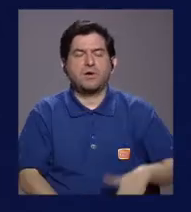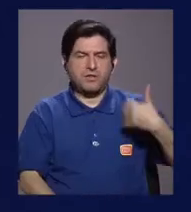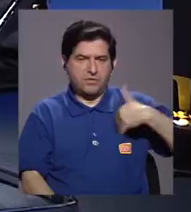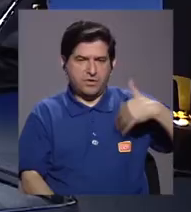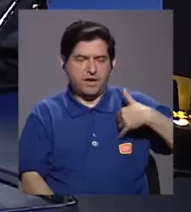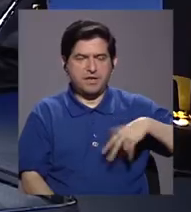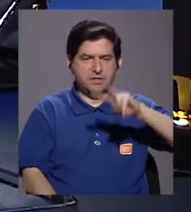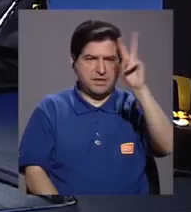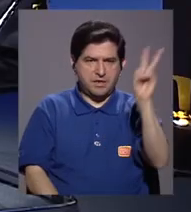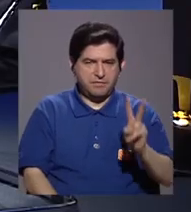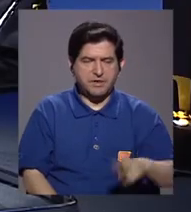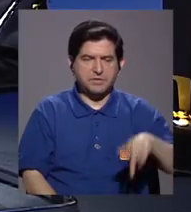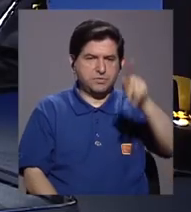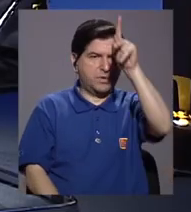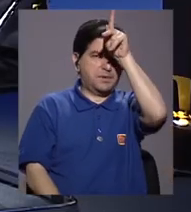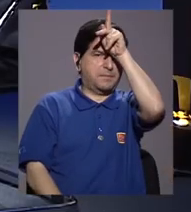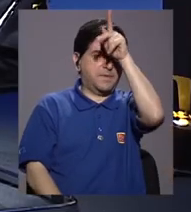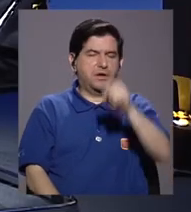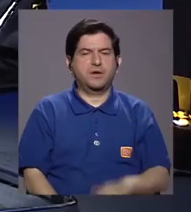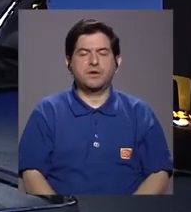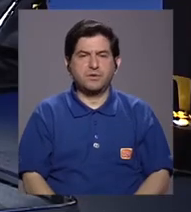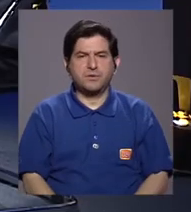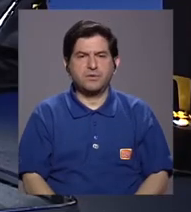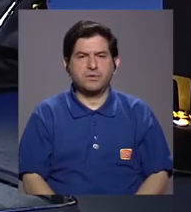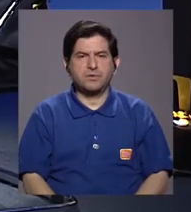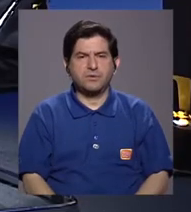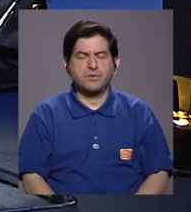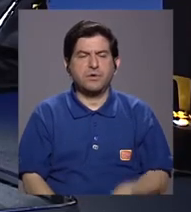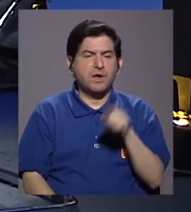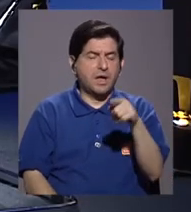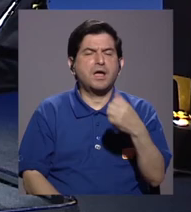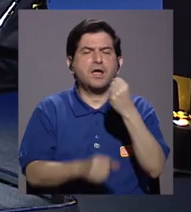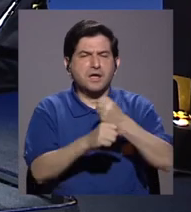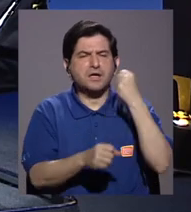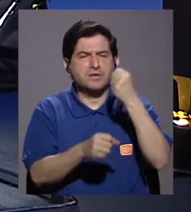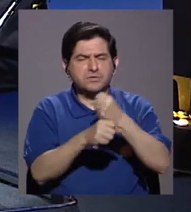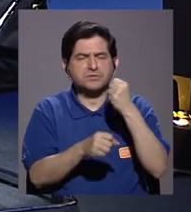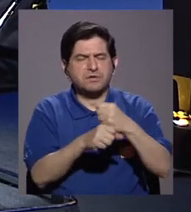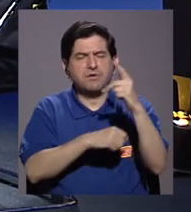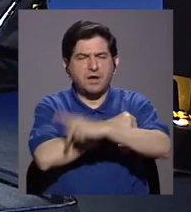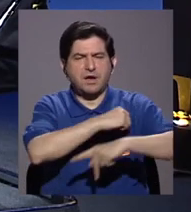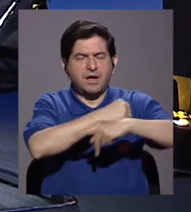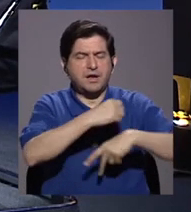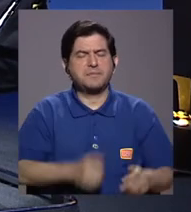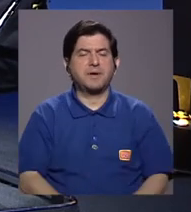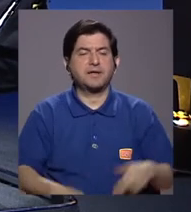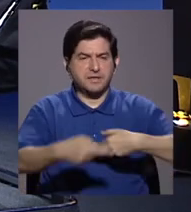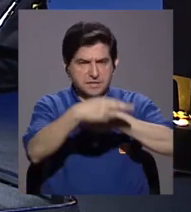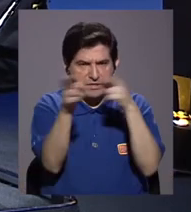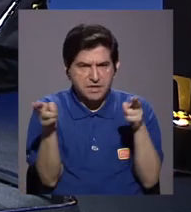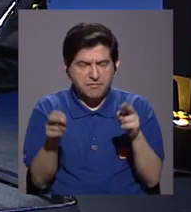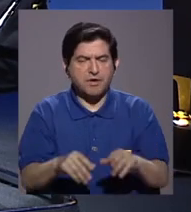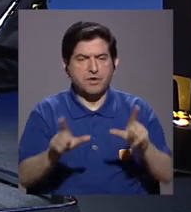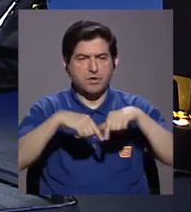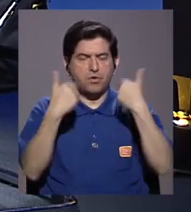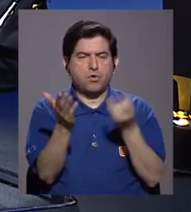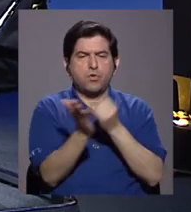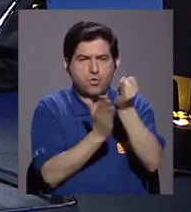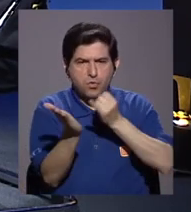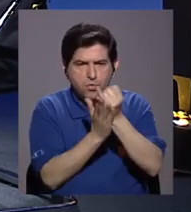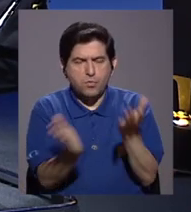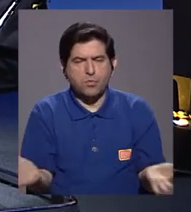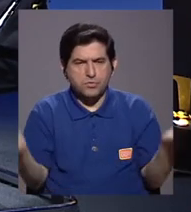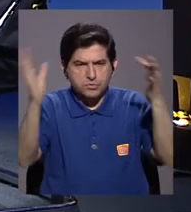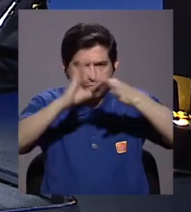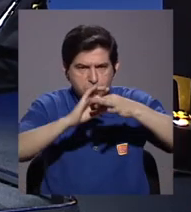conjuntos sería ideal que el simpa donde estas y todo eso continuará trabajando con países que pues necesitan gente como el